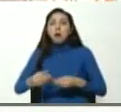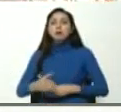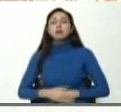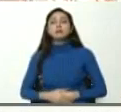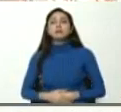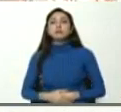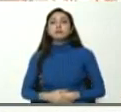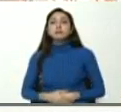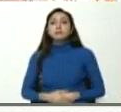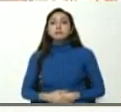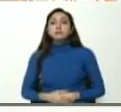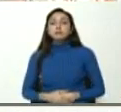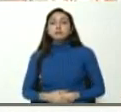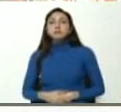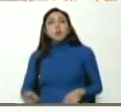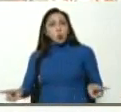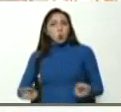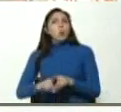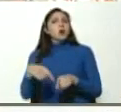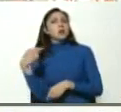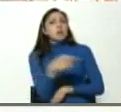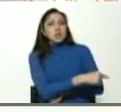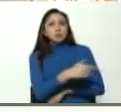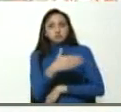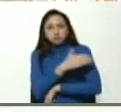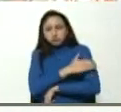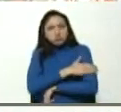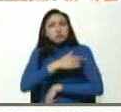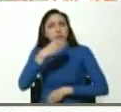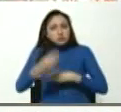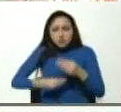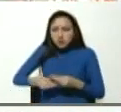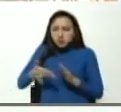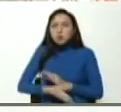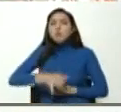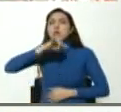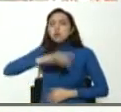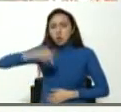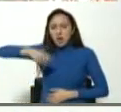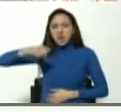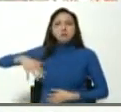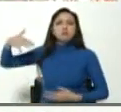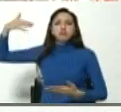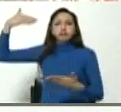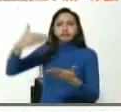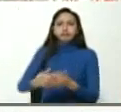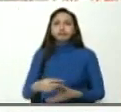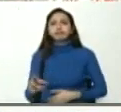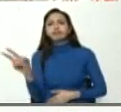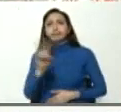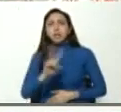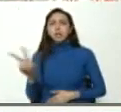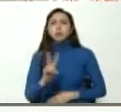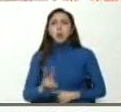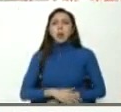como ha sido la derecha fascista en la historia de nuestro continente latinoamericano caribeño